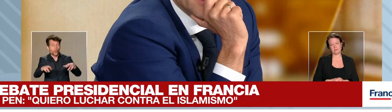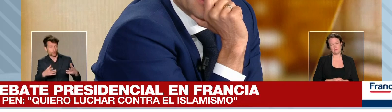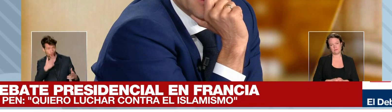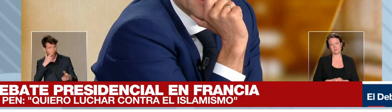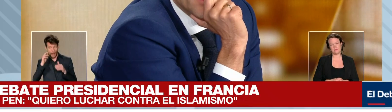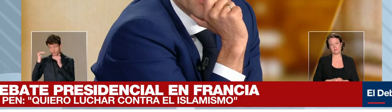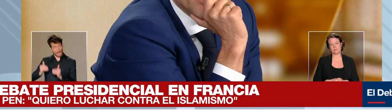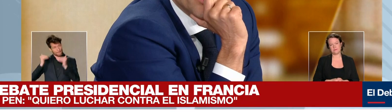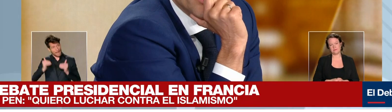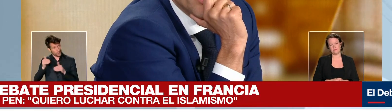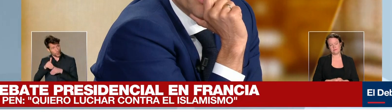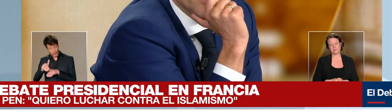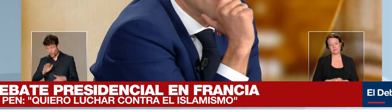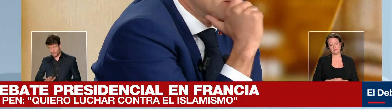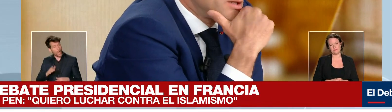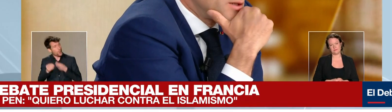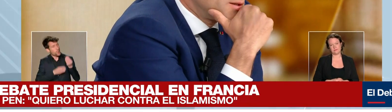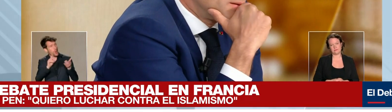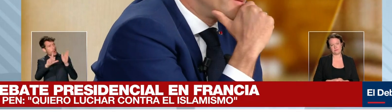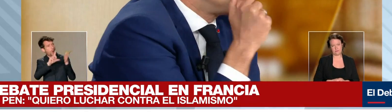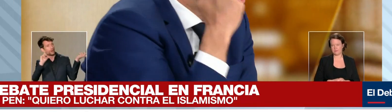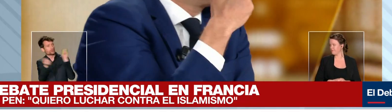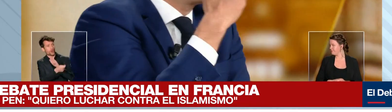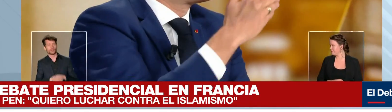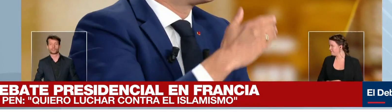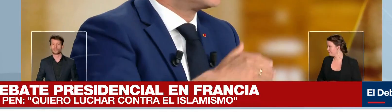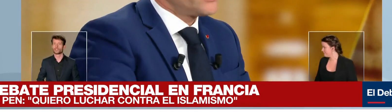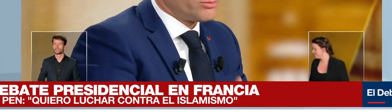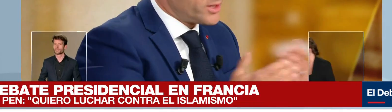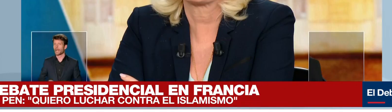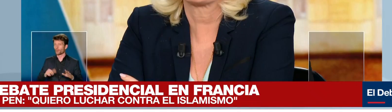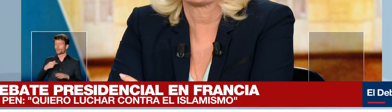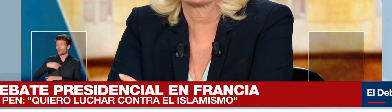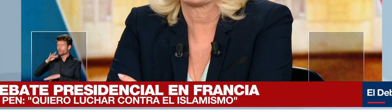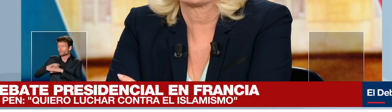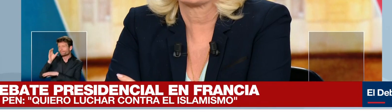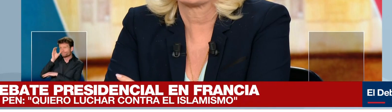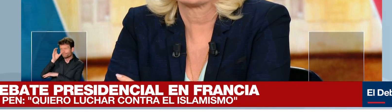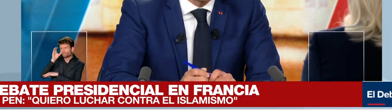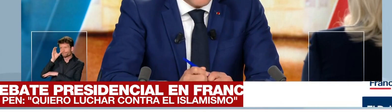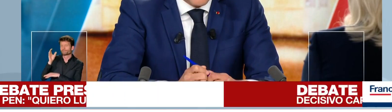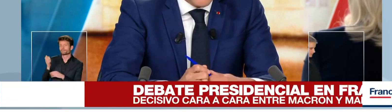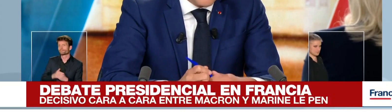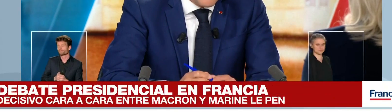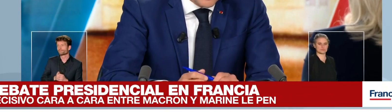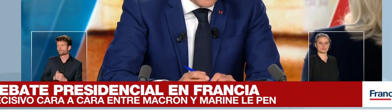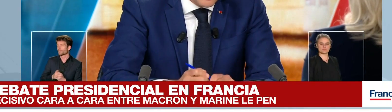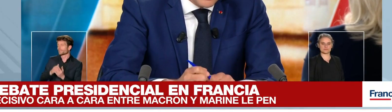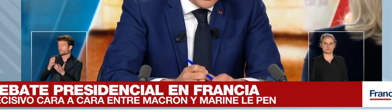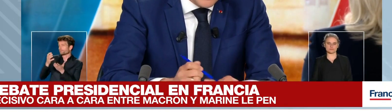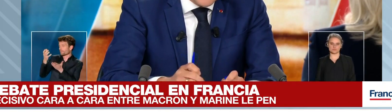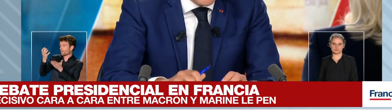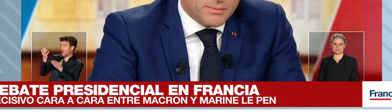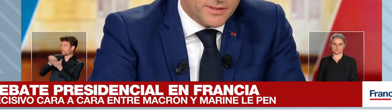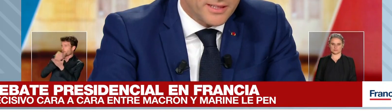público? ¿Se mantiene el status quo o cambiará la ley? Primero que todo, la escucho y lo dice con mucha claridad,